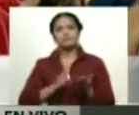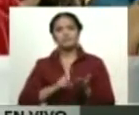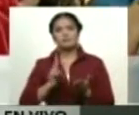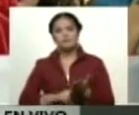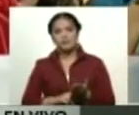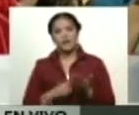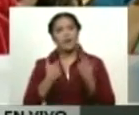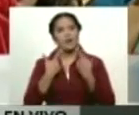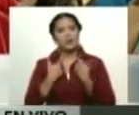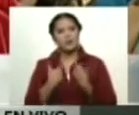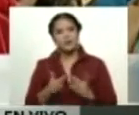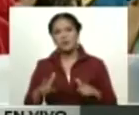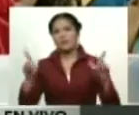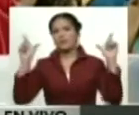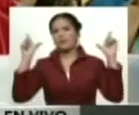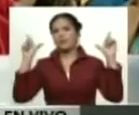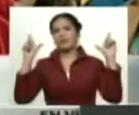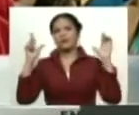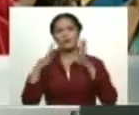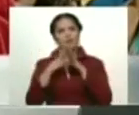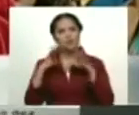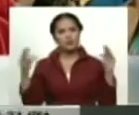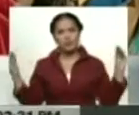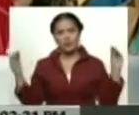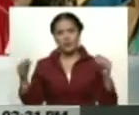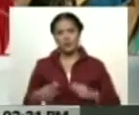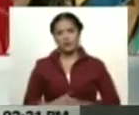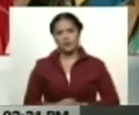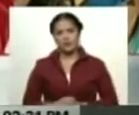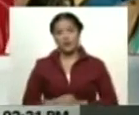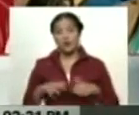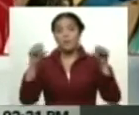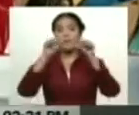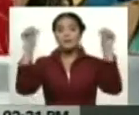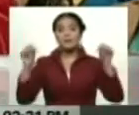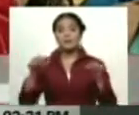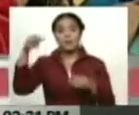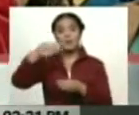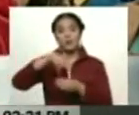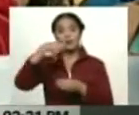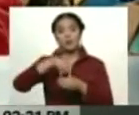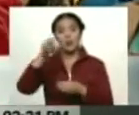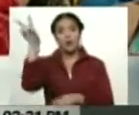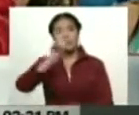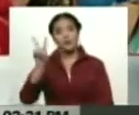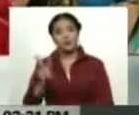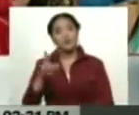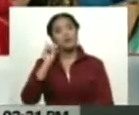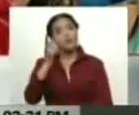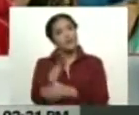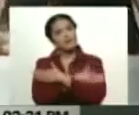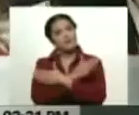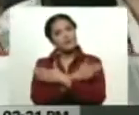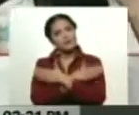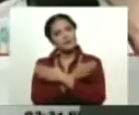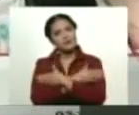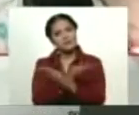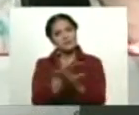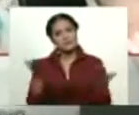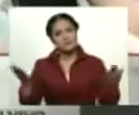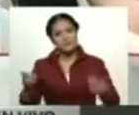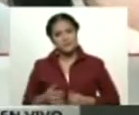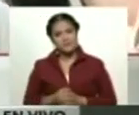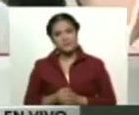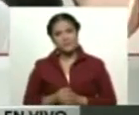en su libertad de expresión absoluta por el sistema electoral venezolano. Hay que felicitar